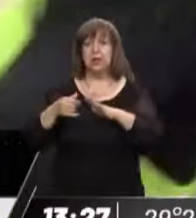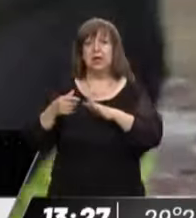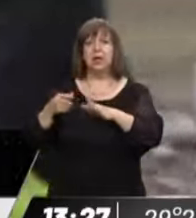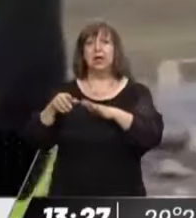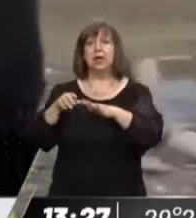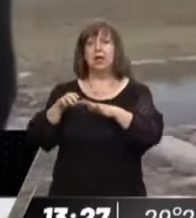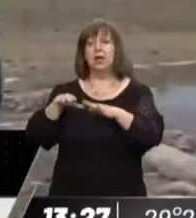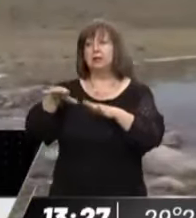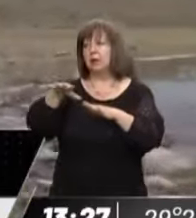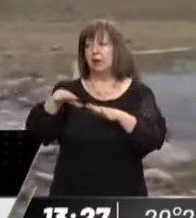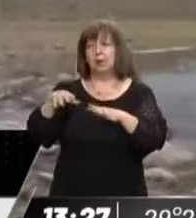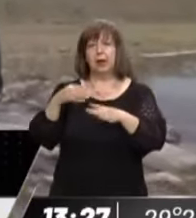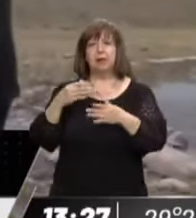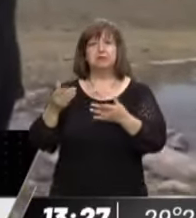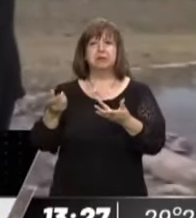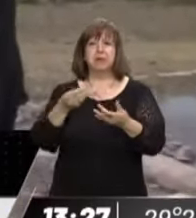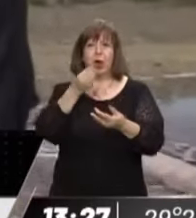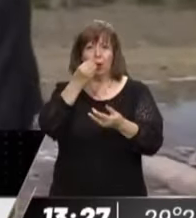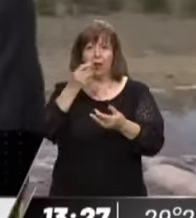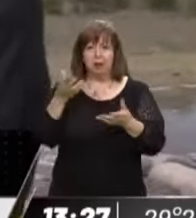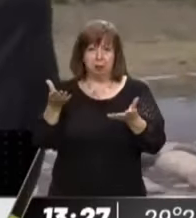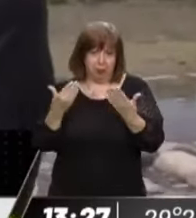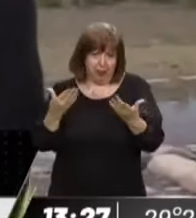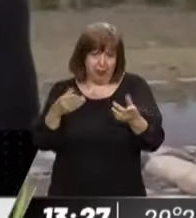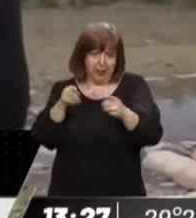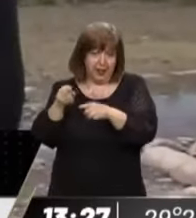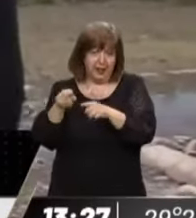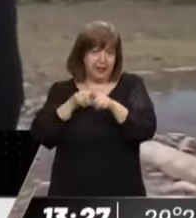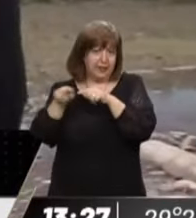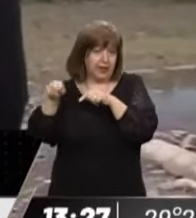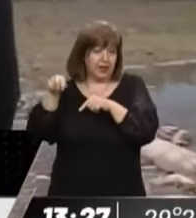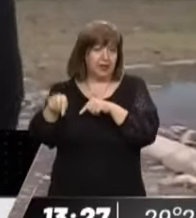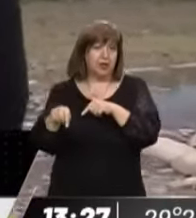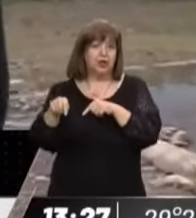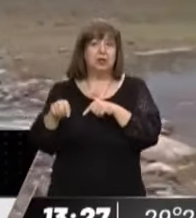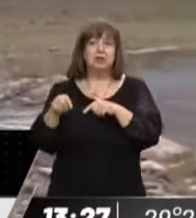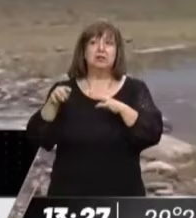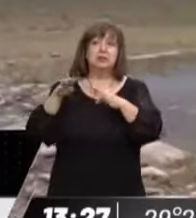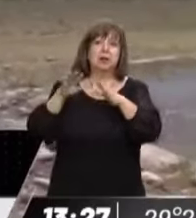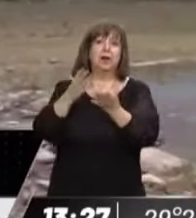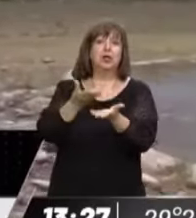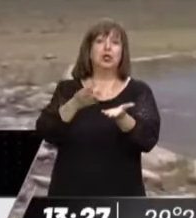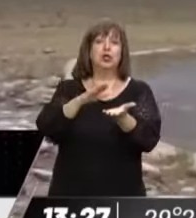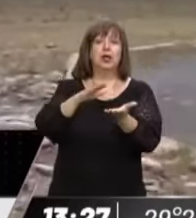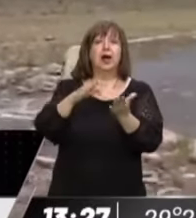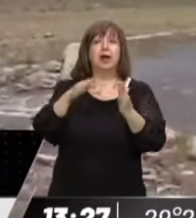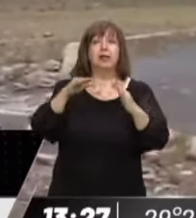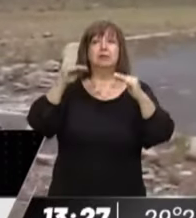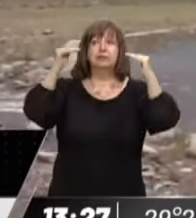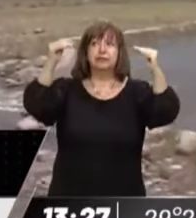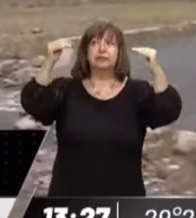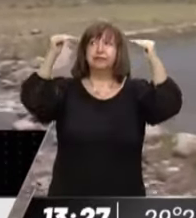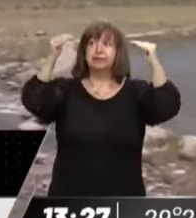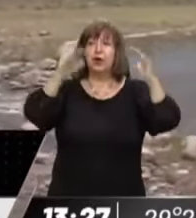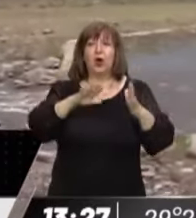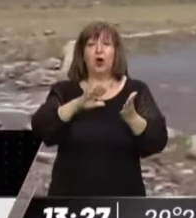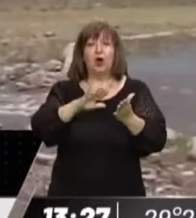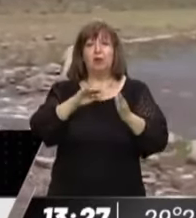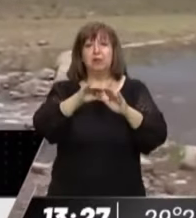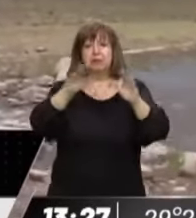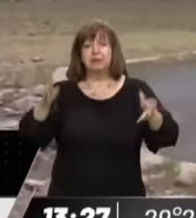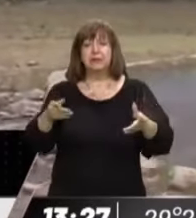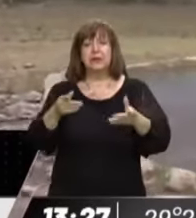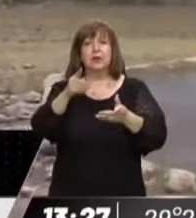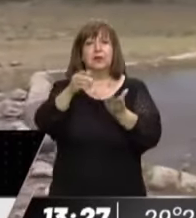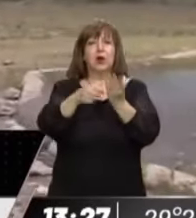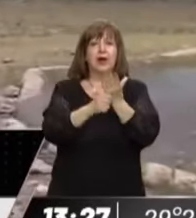compartir y bueno como decía Romi tenemos un amplio espacio de churrasqueras Así que si traen el asadito y la leña